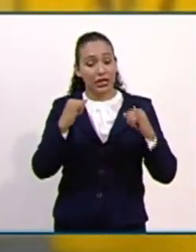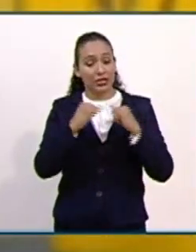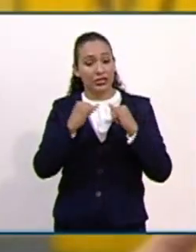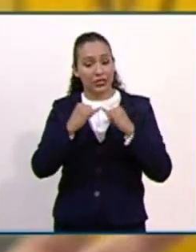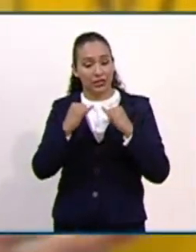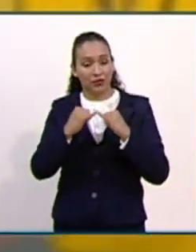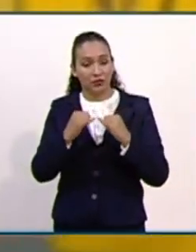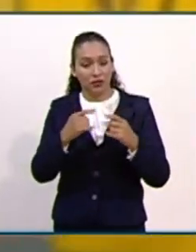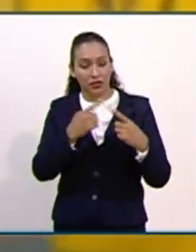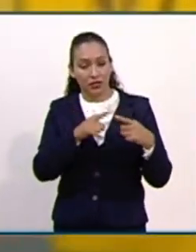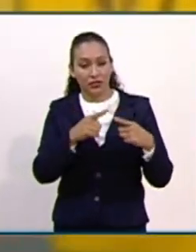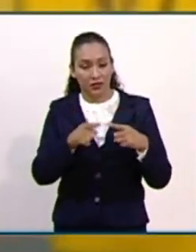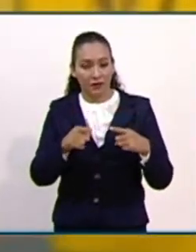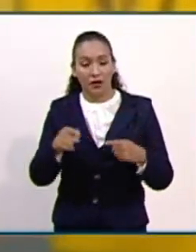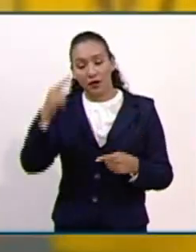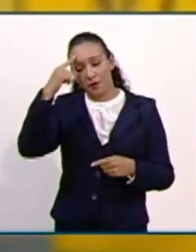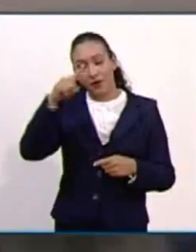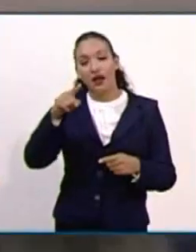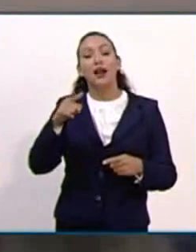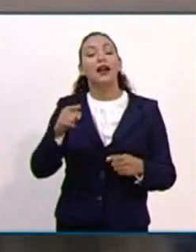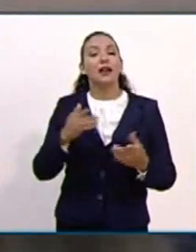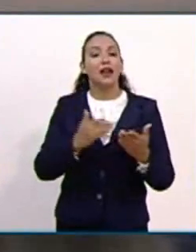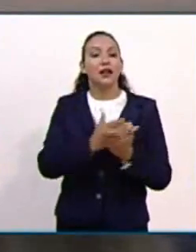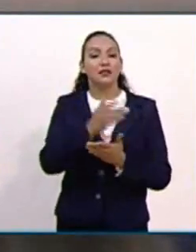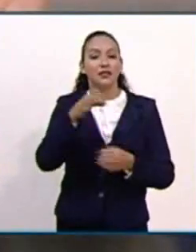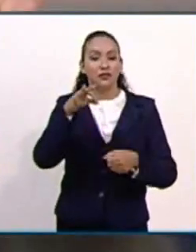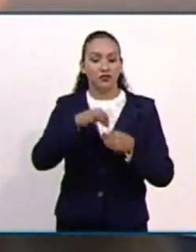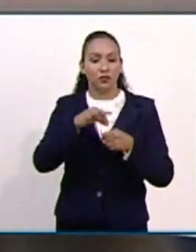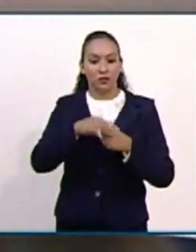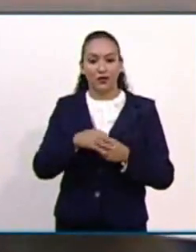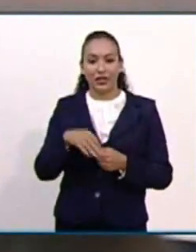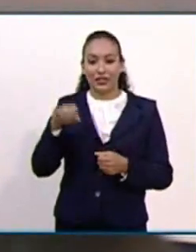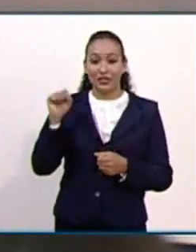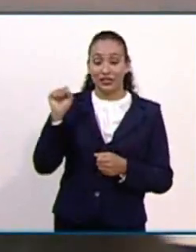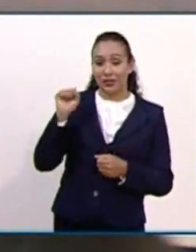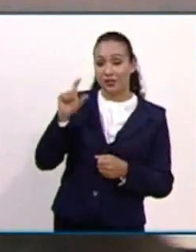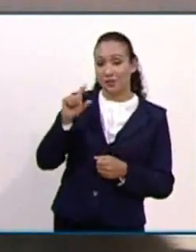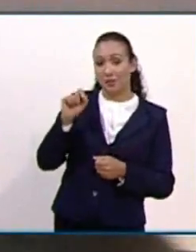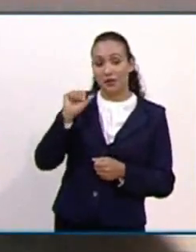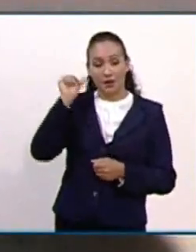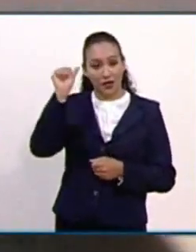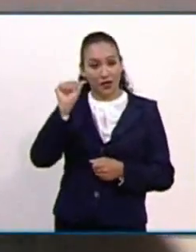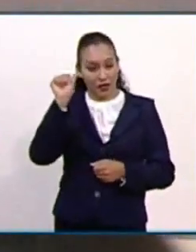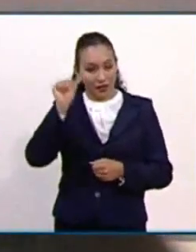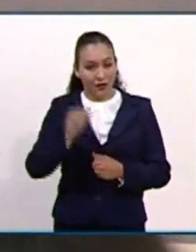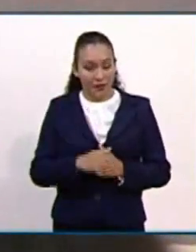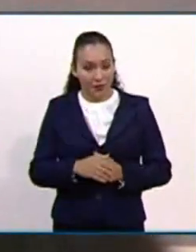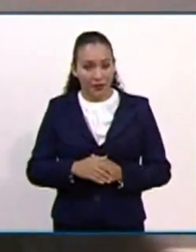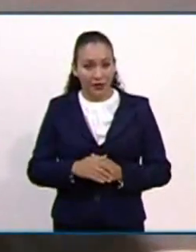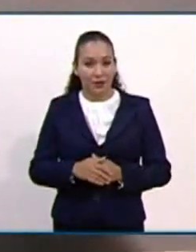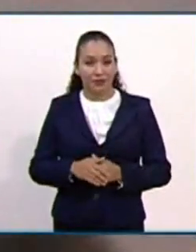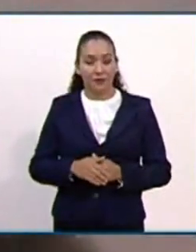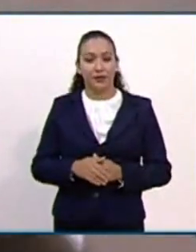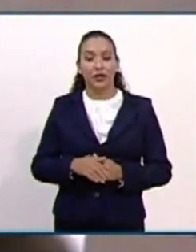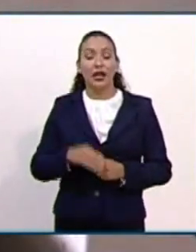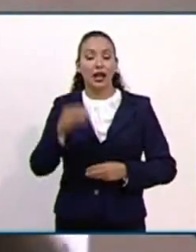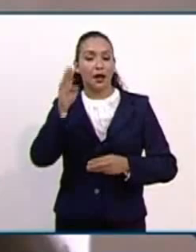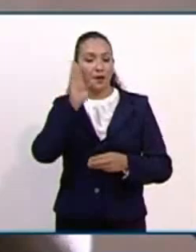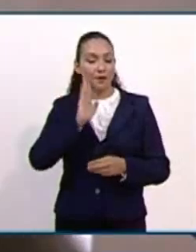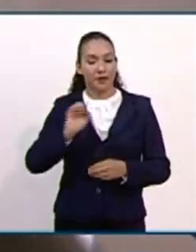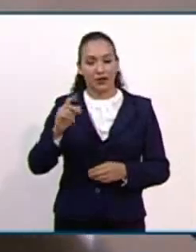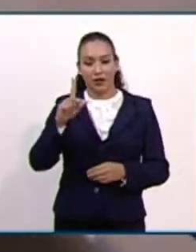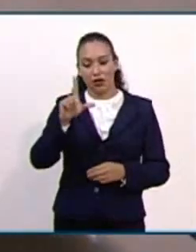que garantizarán su derecho al voto. Cabe mencionar que el sábado 20 de abril, la ministra de la Suprema Corte, Loretta Ortiz